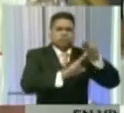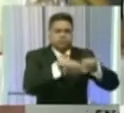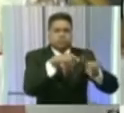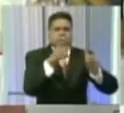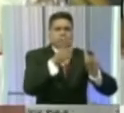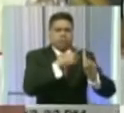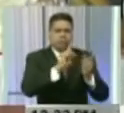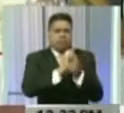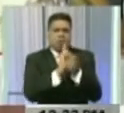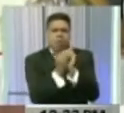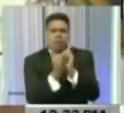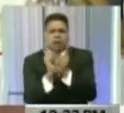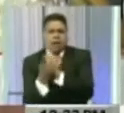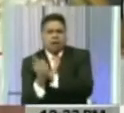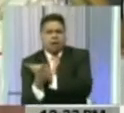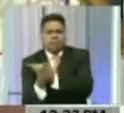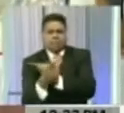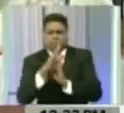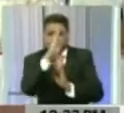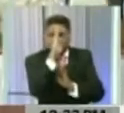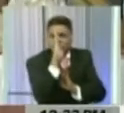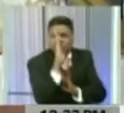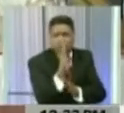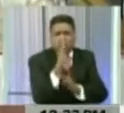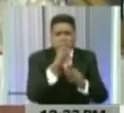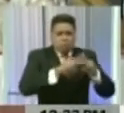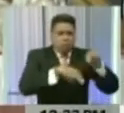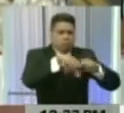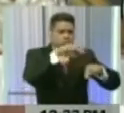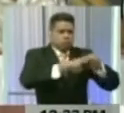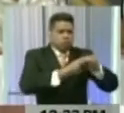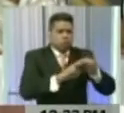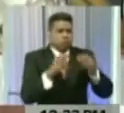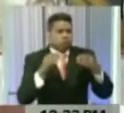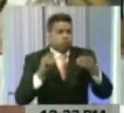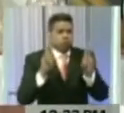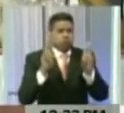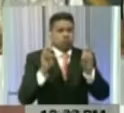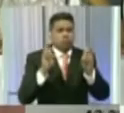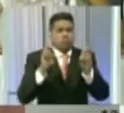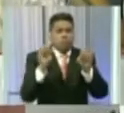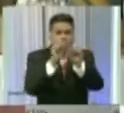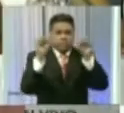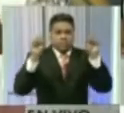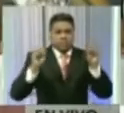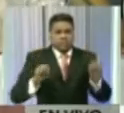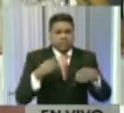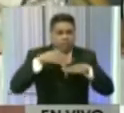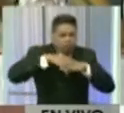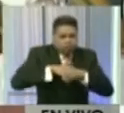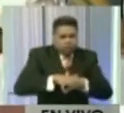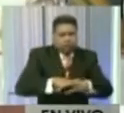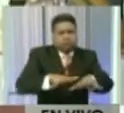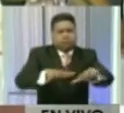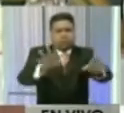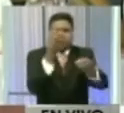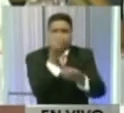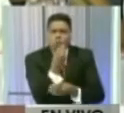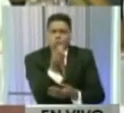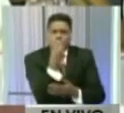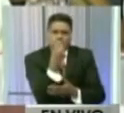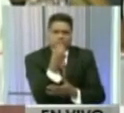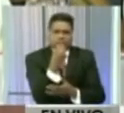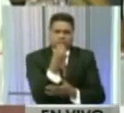la transformación radical y una reconstrucción de un nuevo sistema de distribución de alimentos.